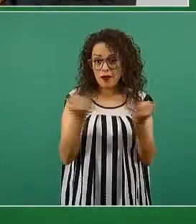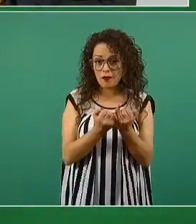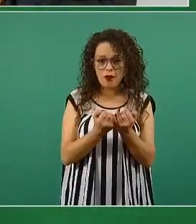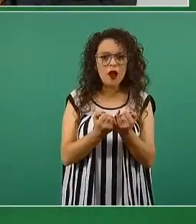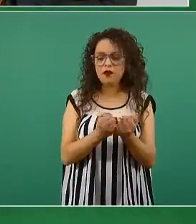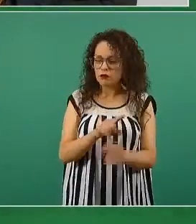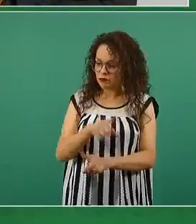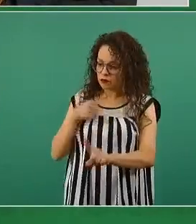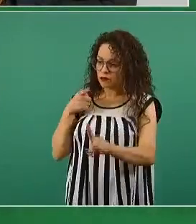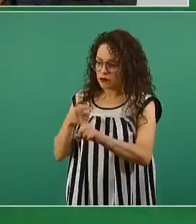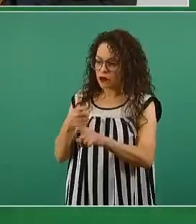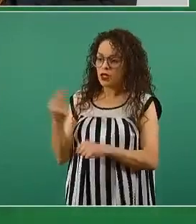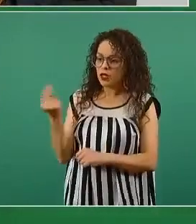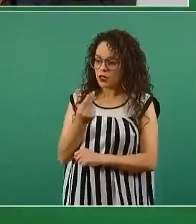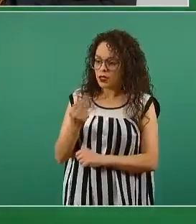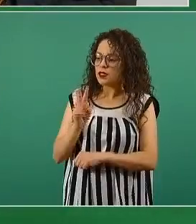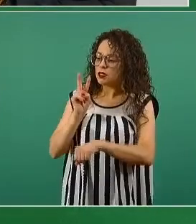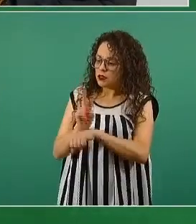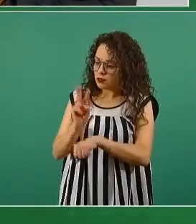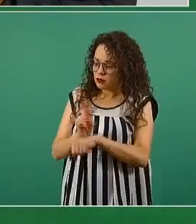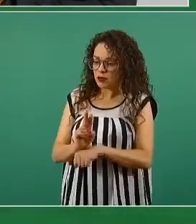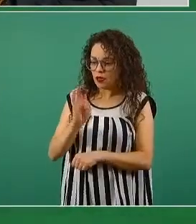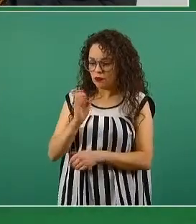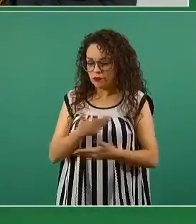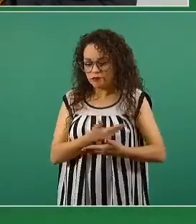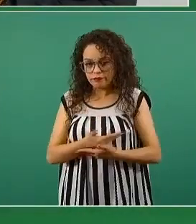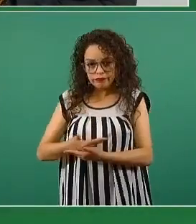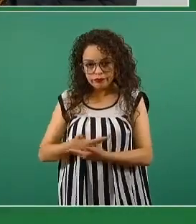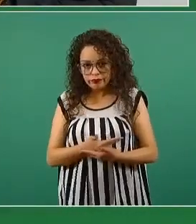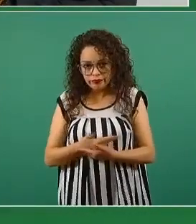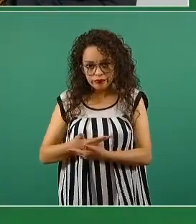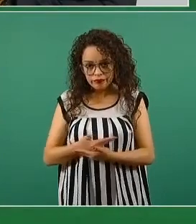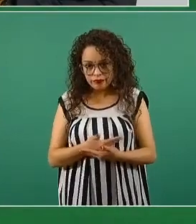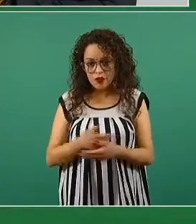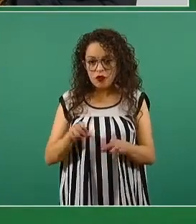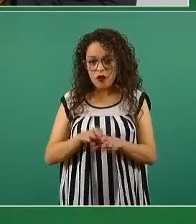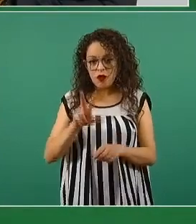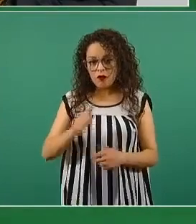que tengan la vigilancia prenatal y que de una forma el